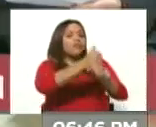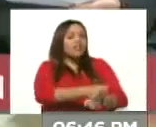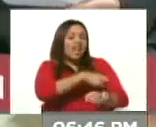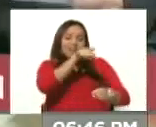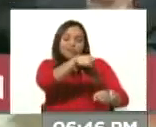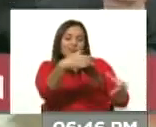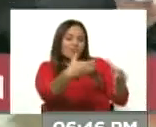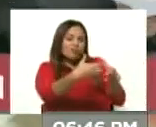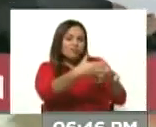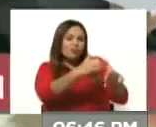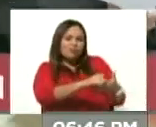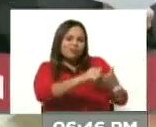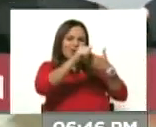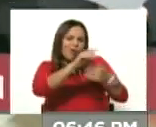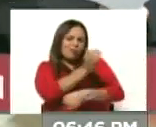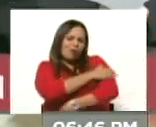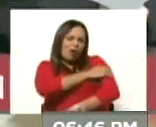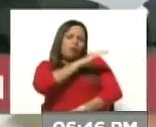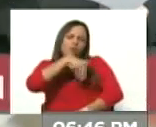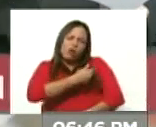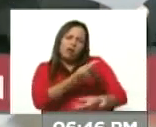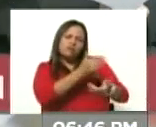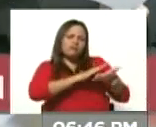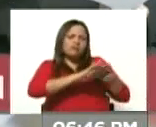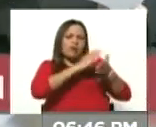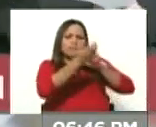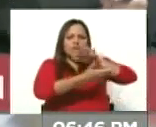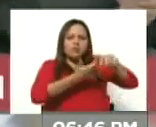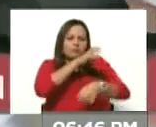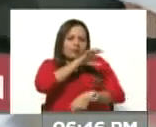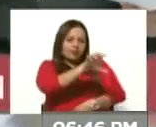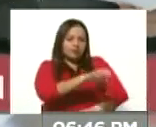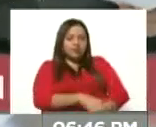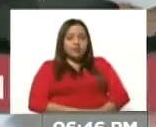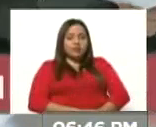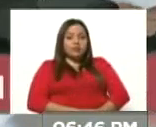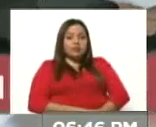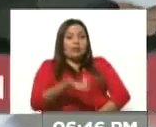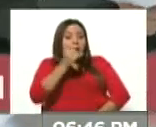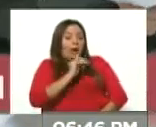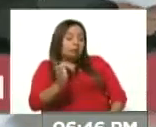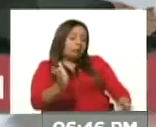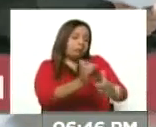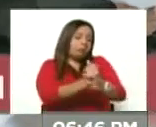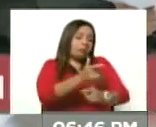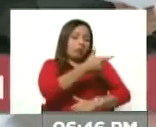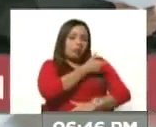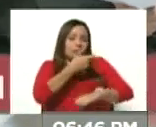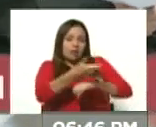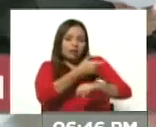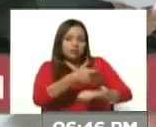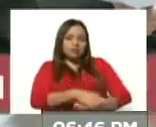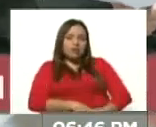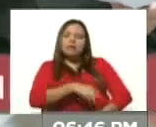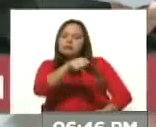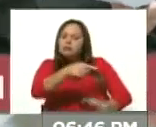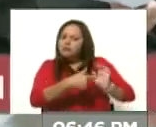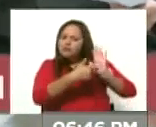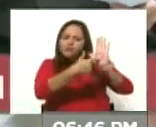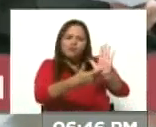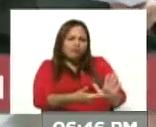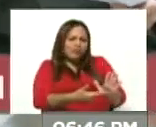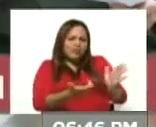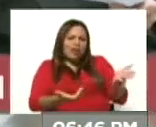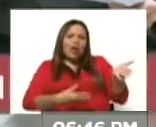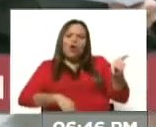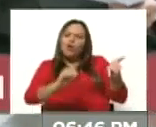opositor pueda contribuir a resolver los problemas del país sigue gazas el gobierno ellos revelan una vez más